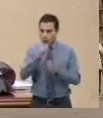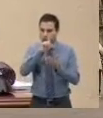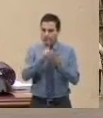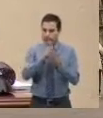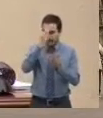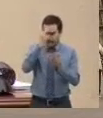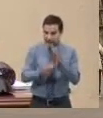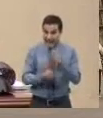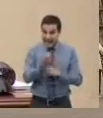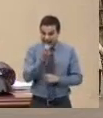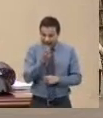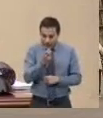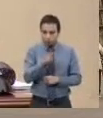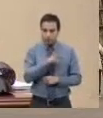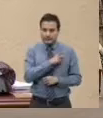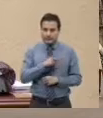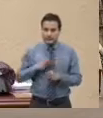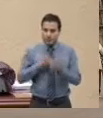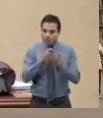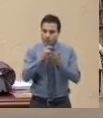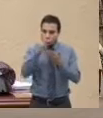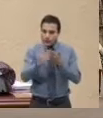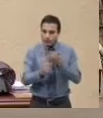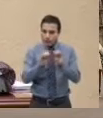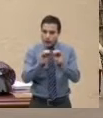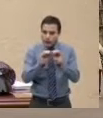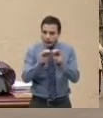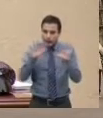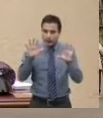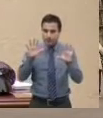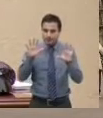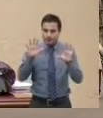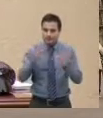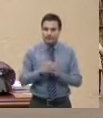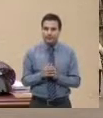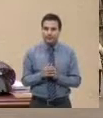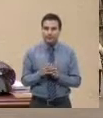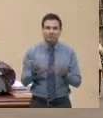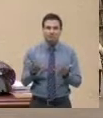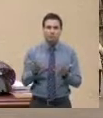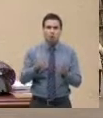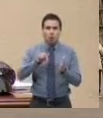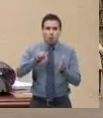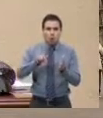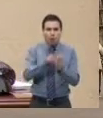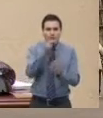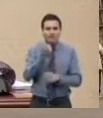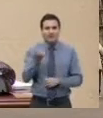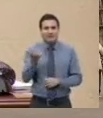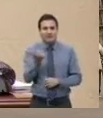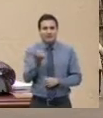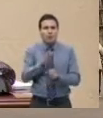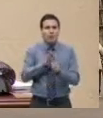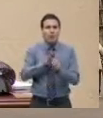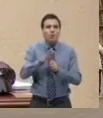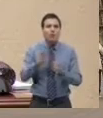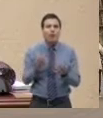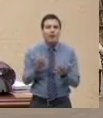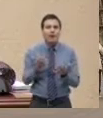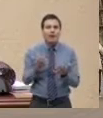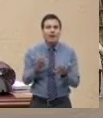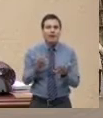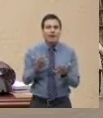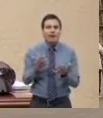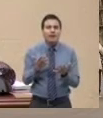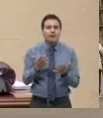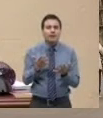debemos de dar claridad en el proyecto. Esta, ¿en qué es reincidente el Partido Verde Ecologista de